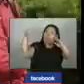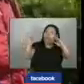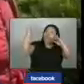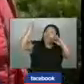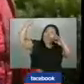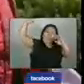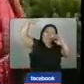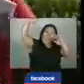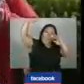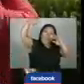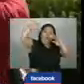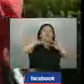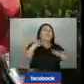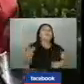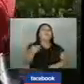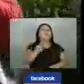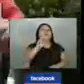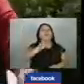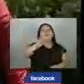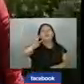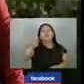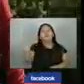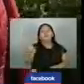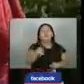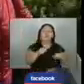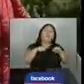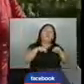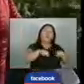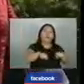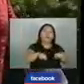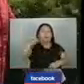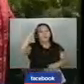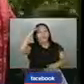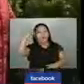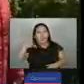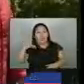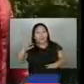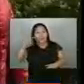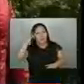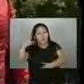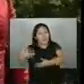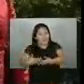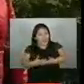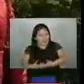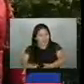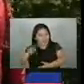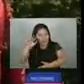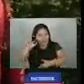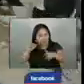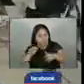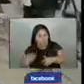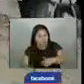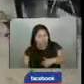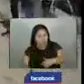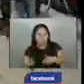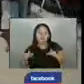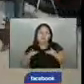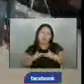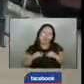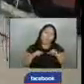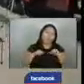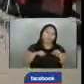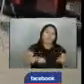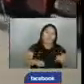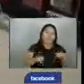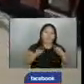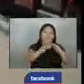Uman causó la muerte de 23 personas, mientras que una mujer y su hija de tres años fallecieron en un ataque contra